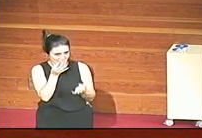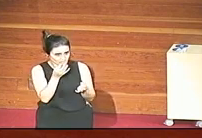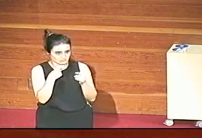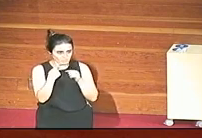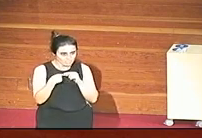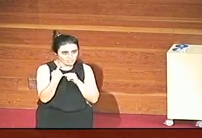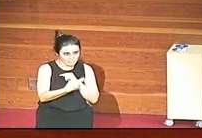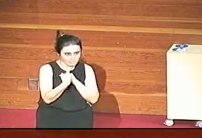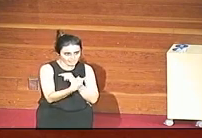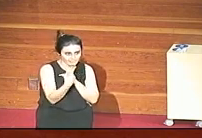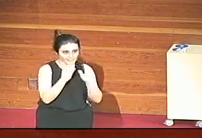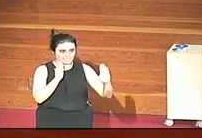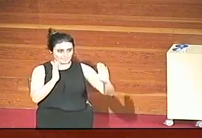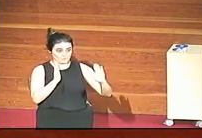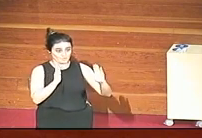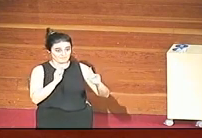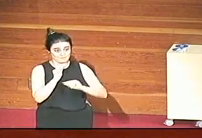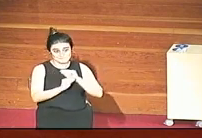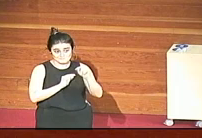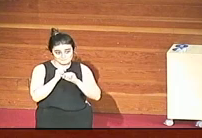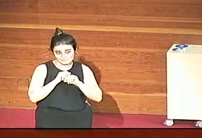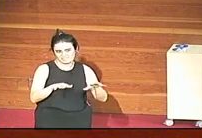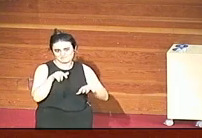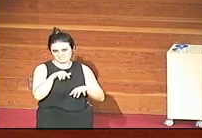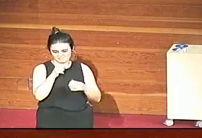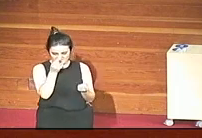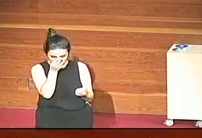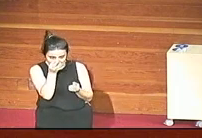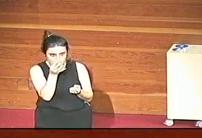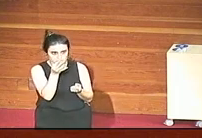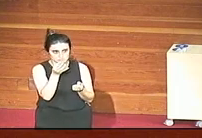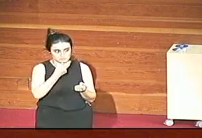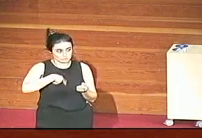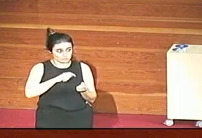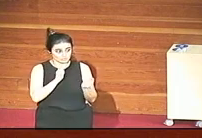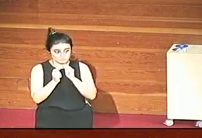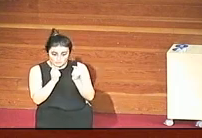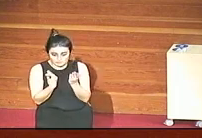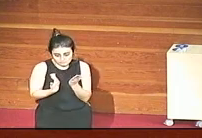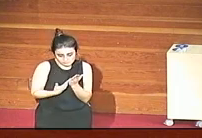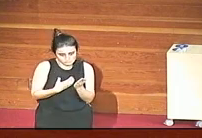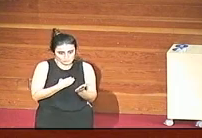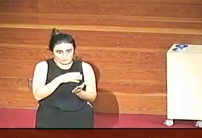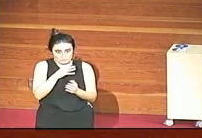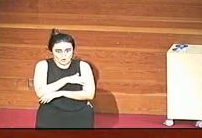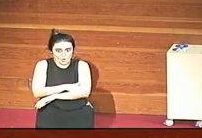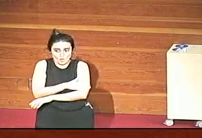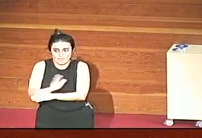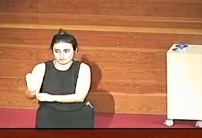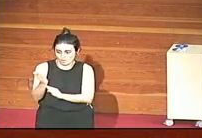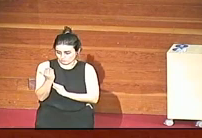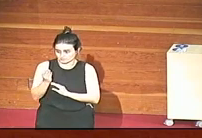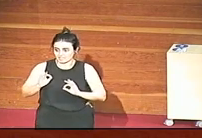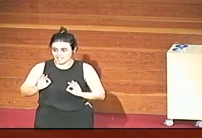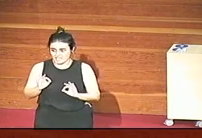durante la pandemia y esos datos los periodistas no os podemos verificar porque los del gobierno y además